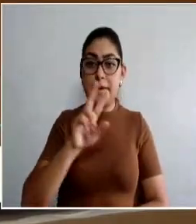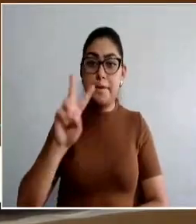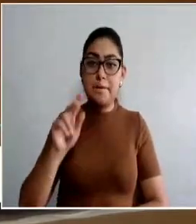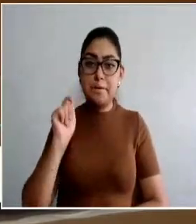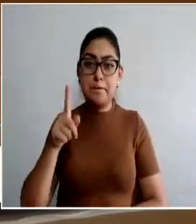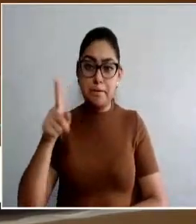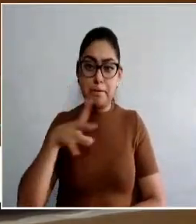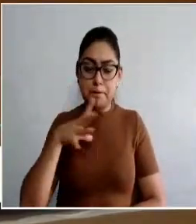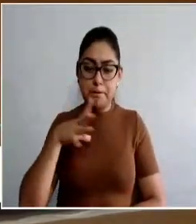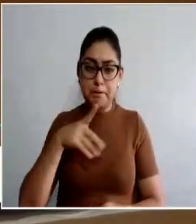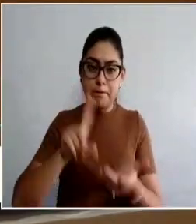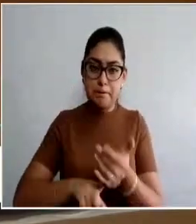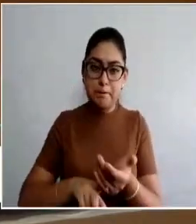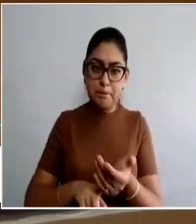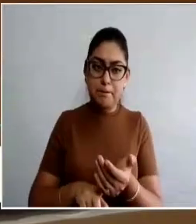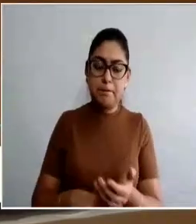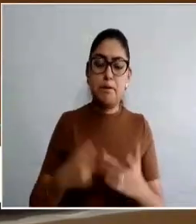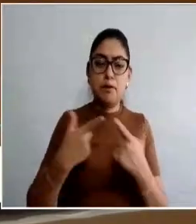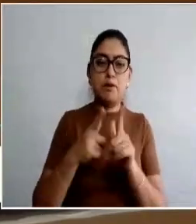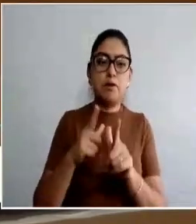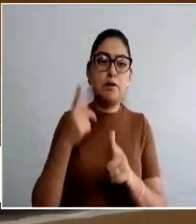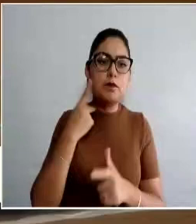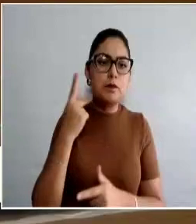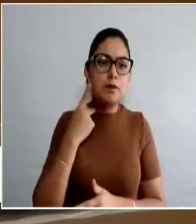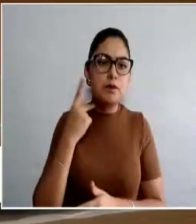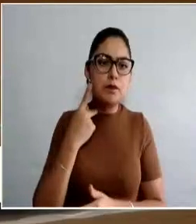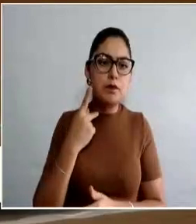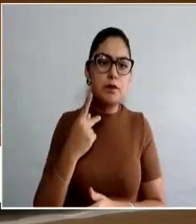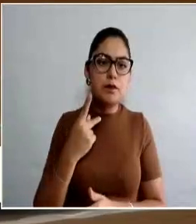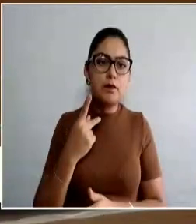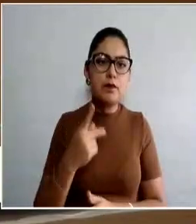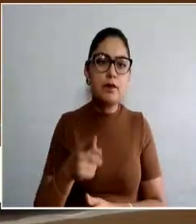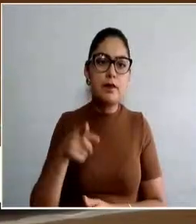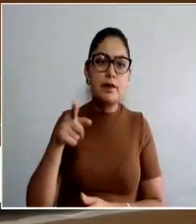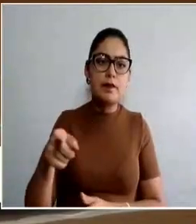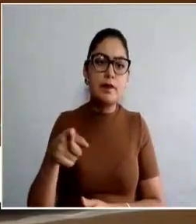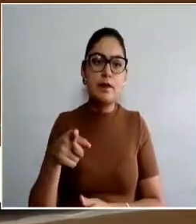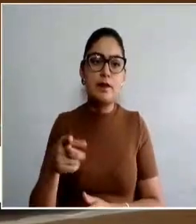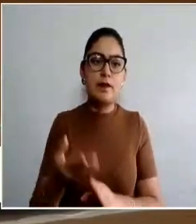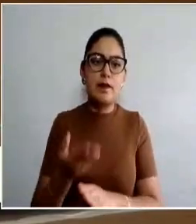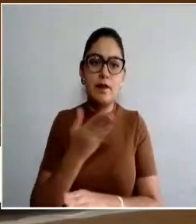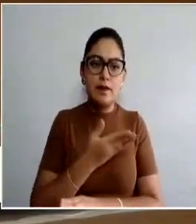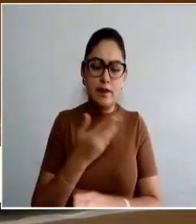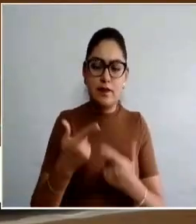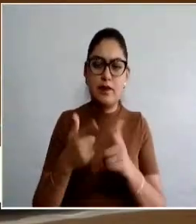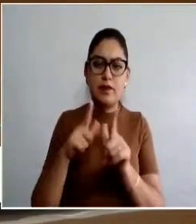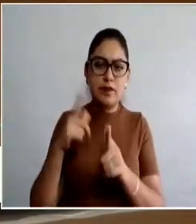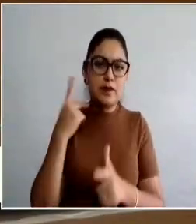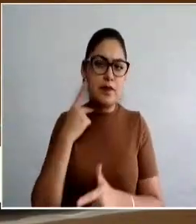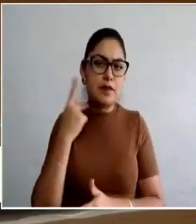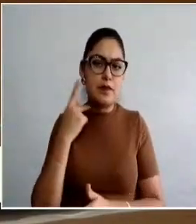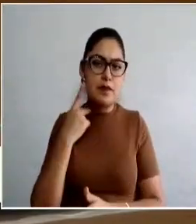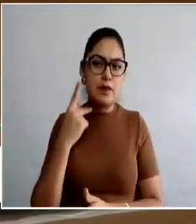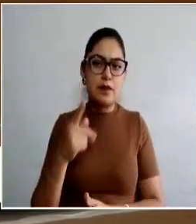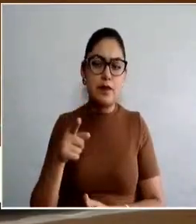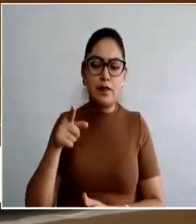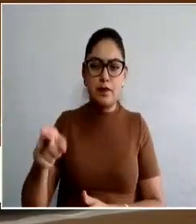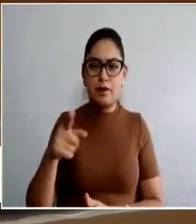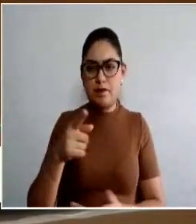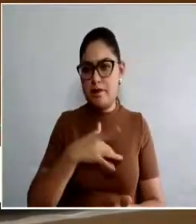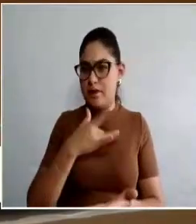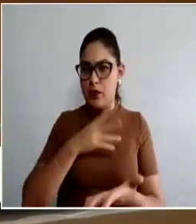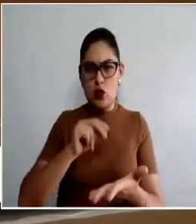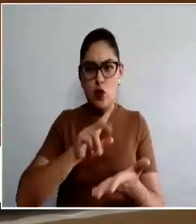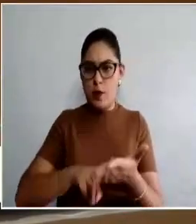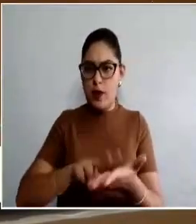objeto de controvertir la sentencia del tribunal electoral de Querétaro por la que entre otras cuestiones confirmó la declaración de validez de la elección de integrantes del ayuntamiento de San Juan